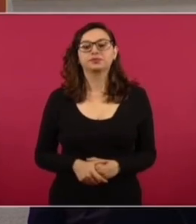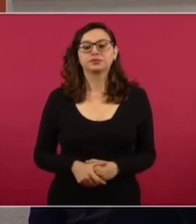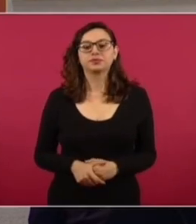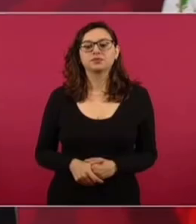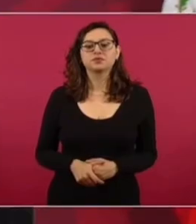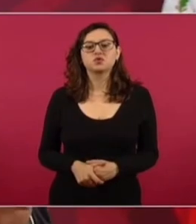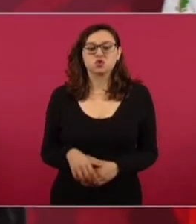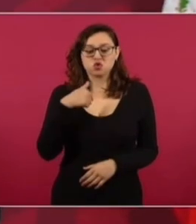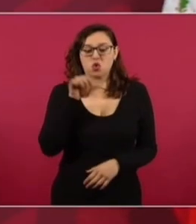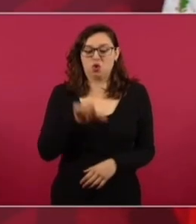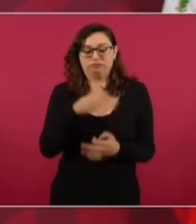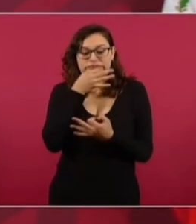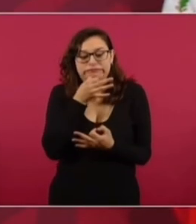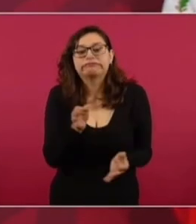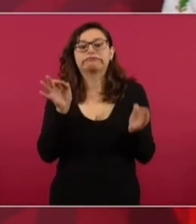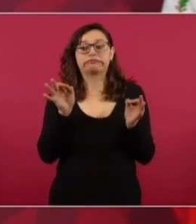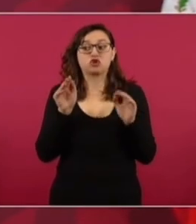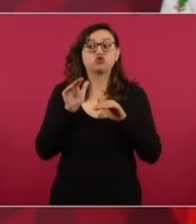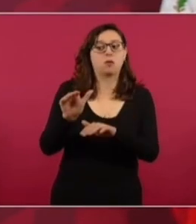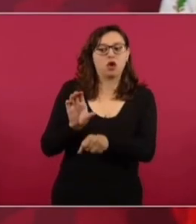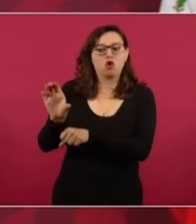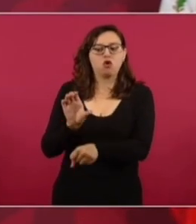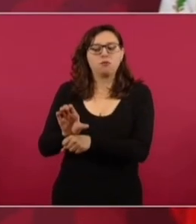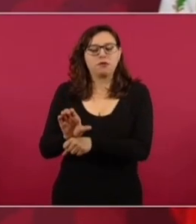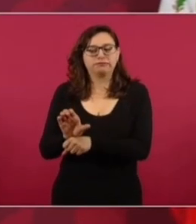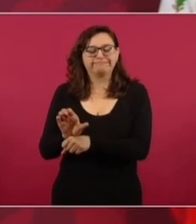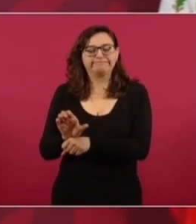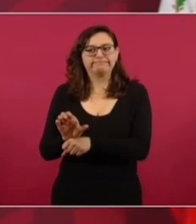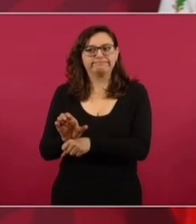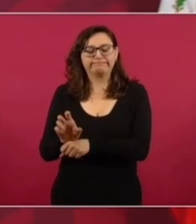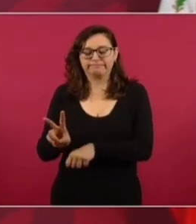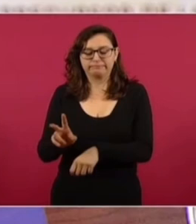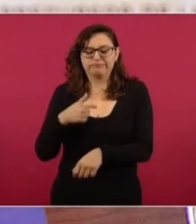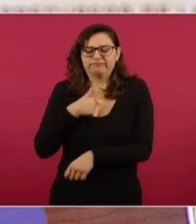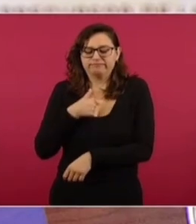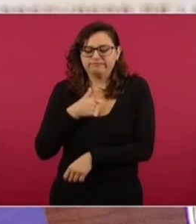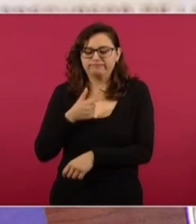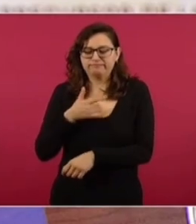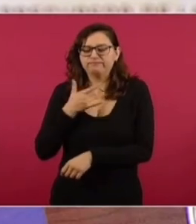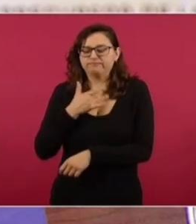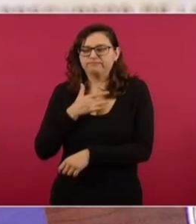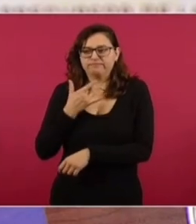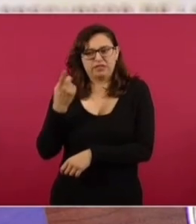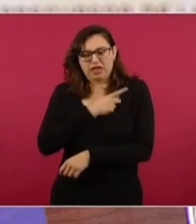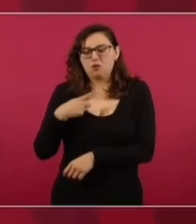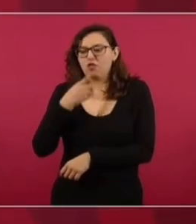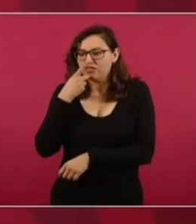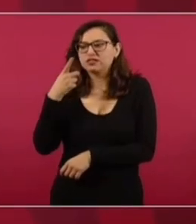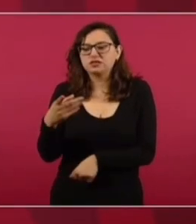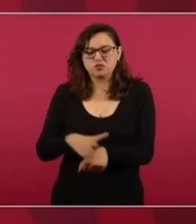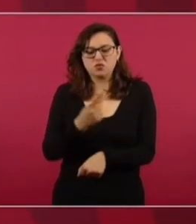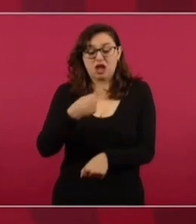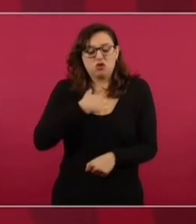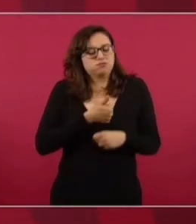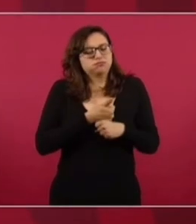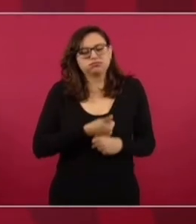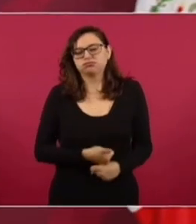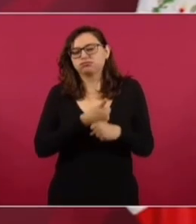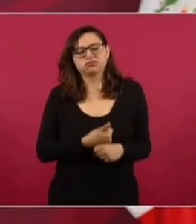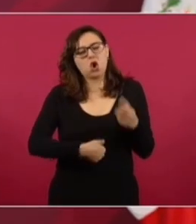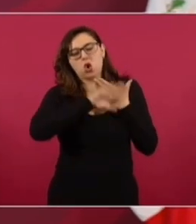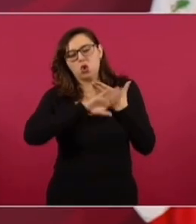porque si alguien ha padecido mucha gente y me siento víctima de esas guerras sucias